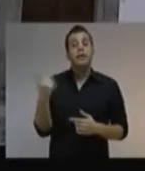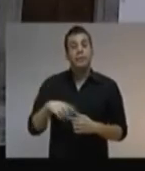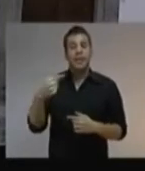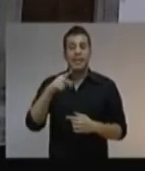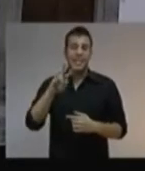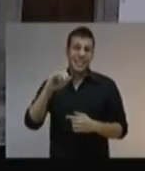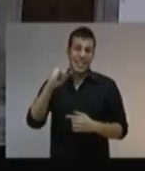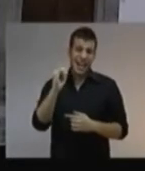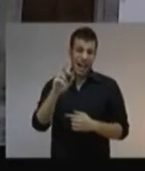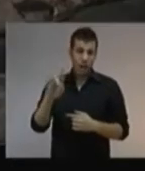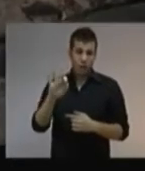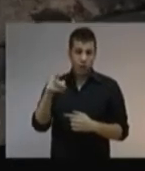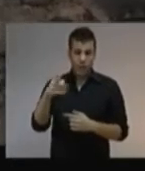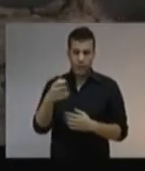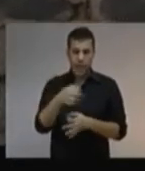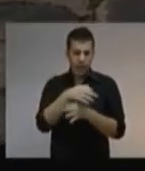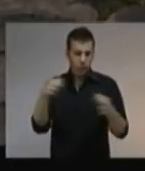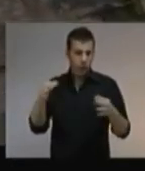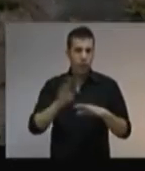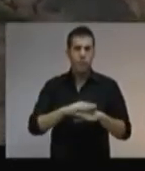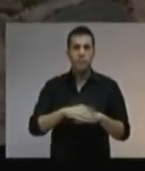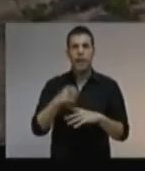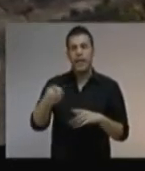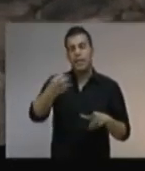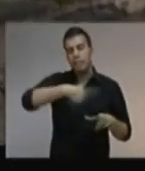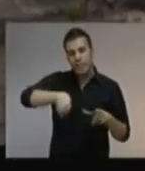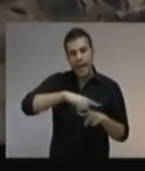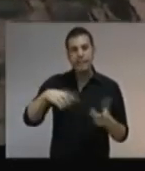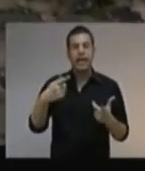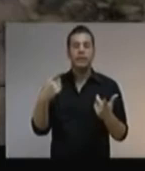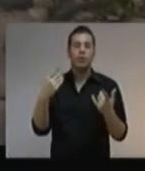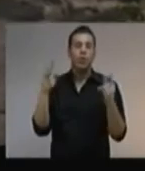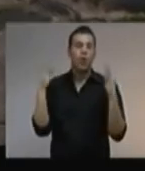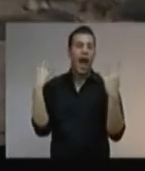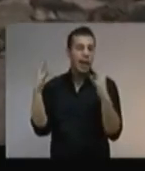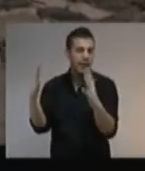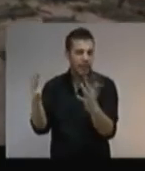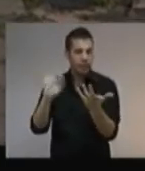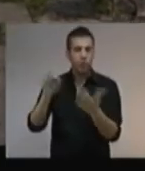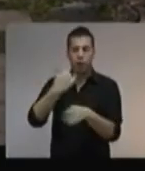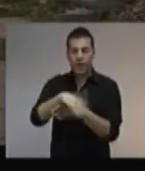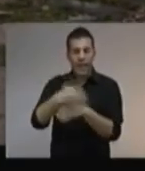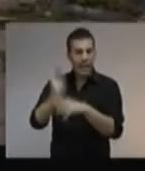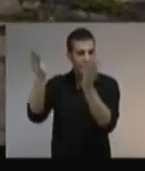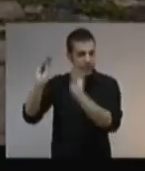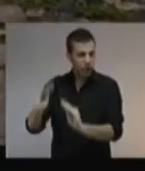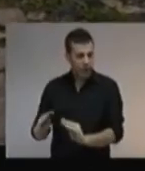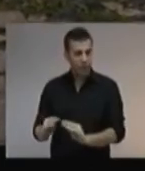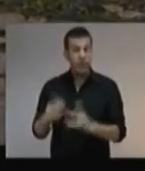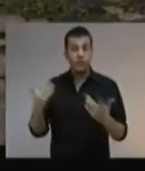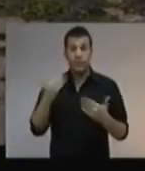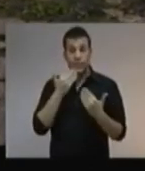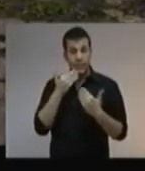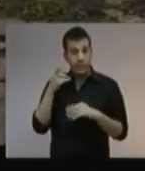barrancos es el pavimento ideal para decorar plazas, alamedas y calles. Y son estos